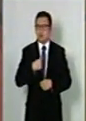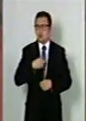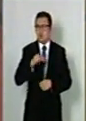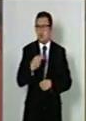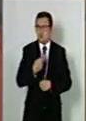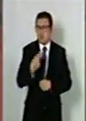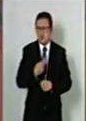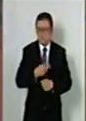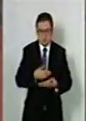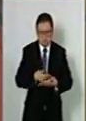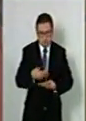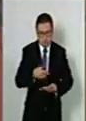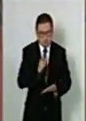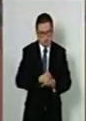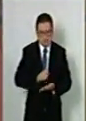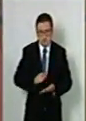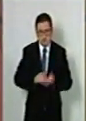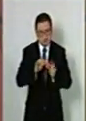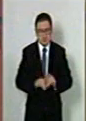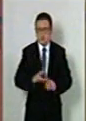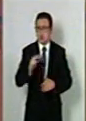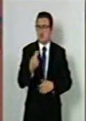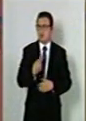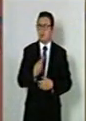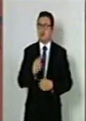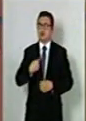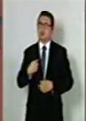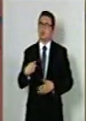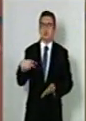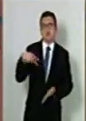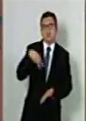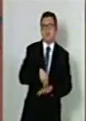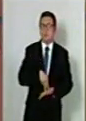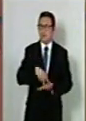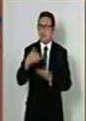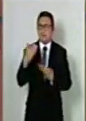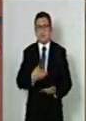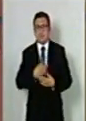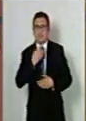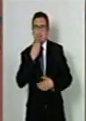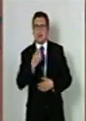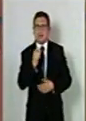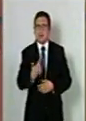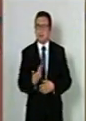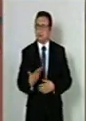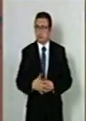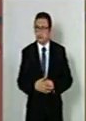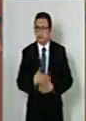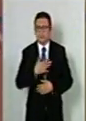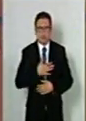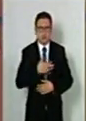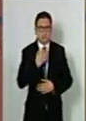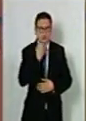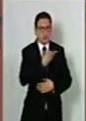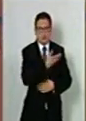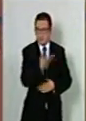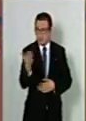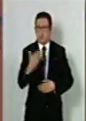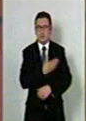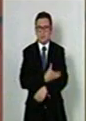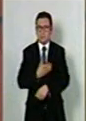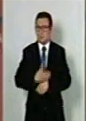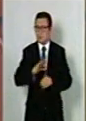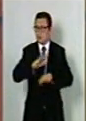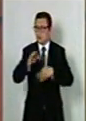práctica parlamentaria, me han pedido que tenga aquí una intervención. Y mi intervención es para decirles, compañeras y